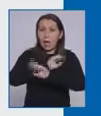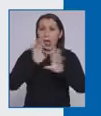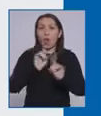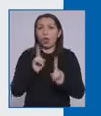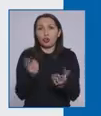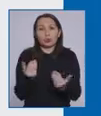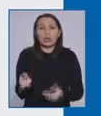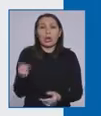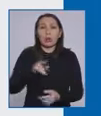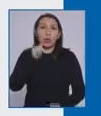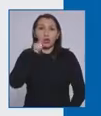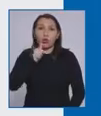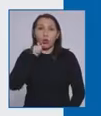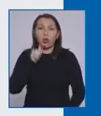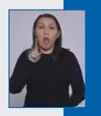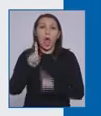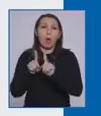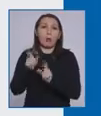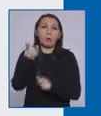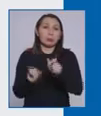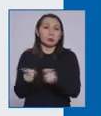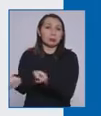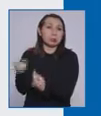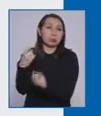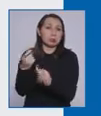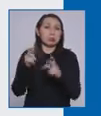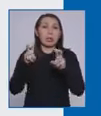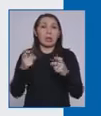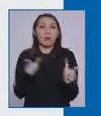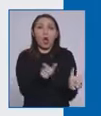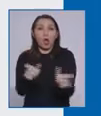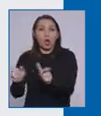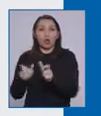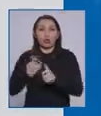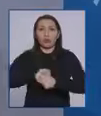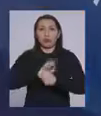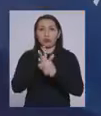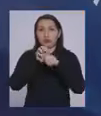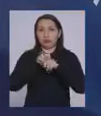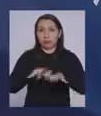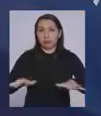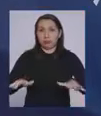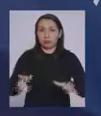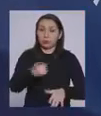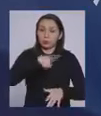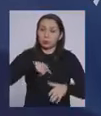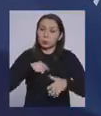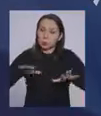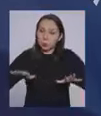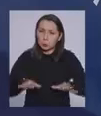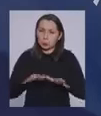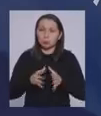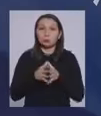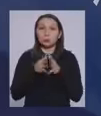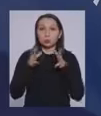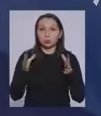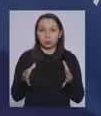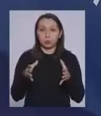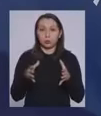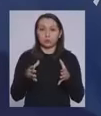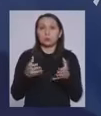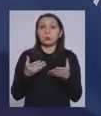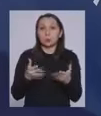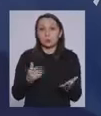que lo repitan todos los días los que critican el manejo de la pandemia. Estamos haciendo mucho esfuerzo y